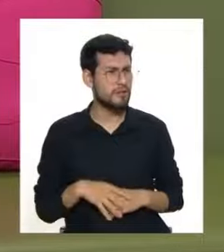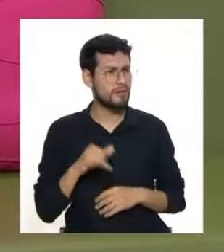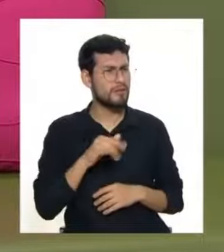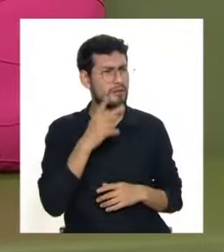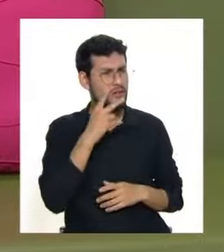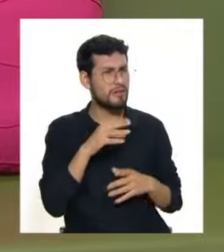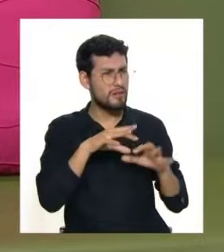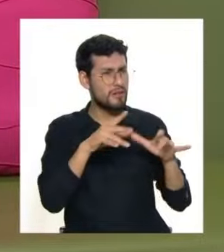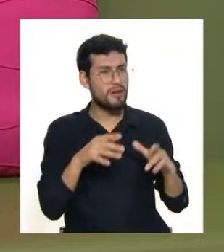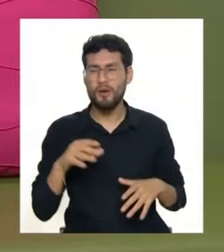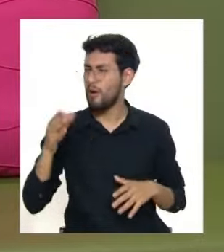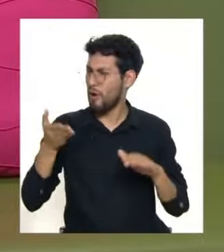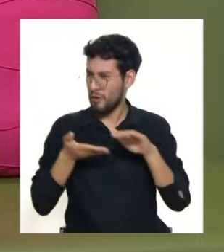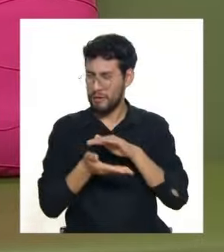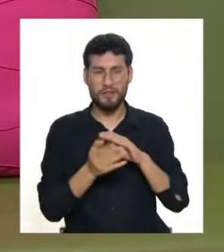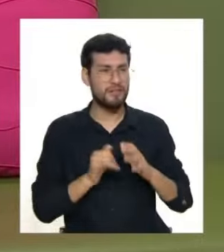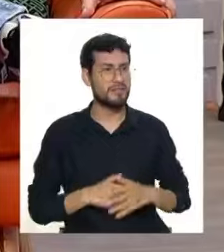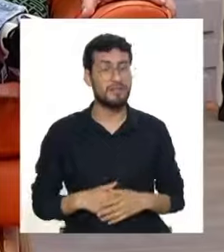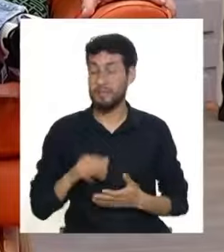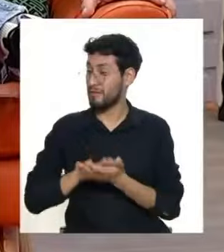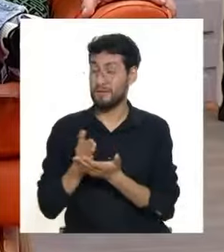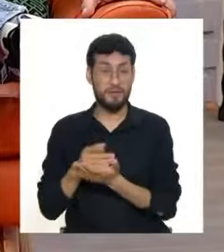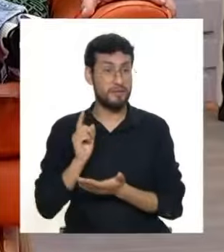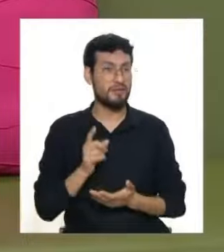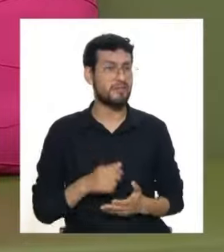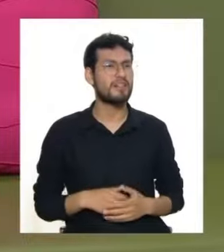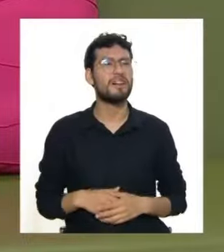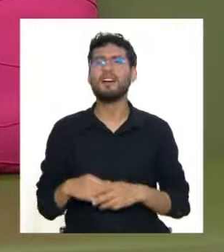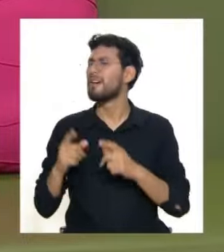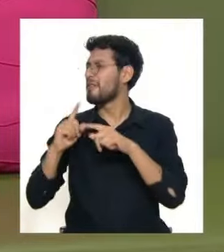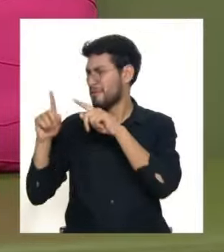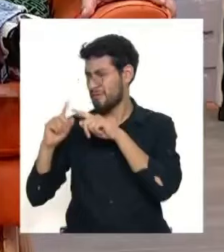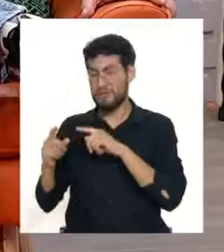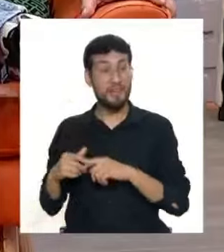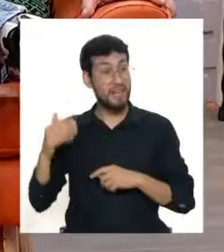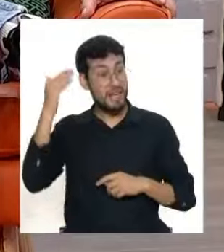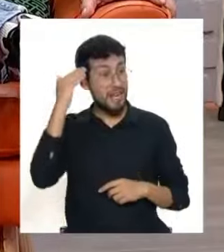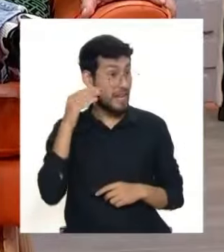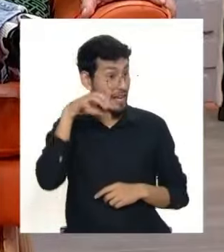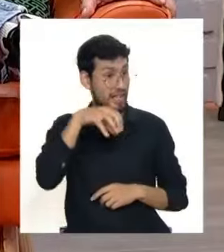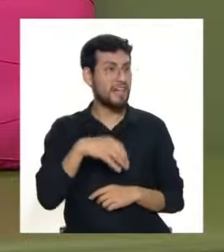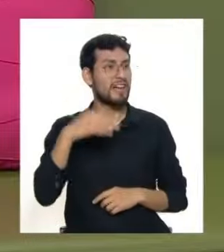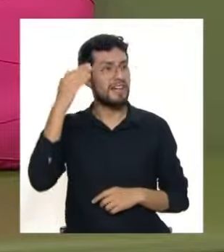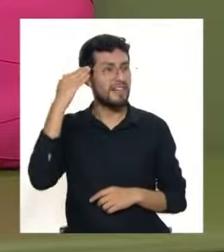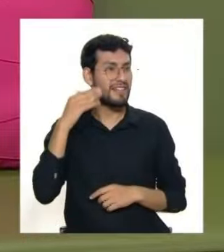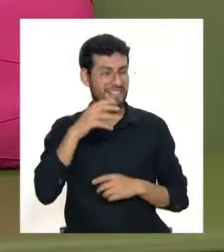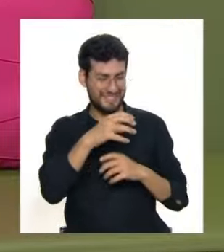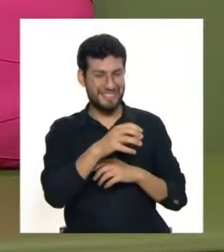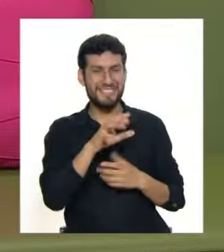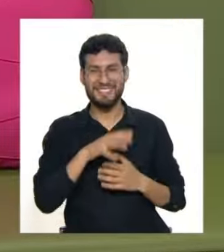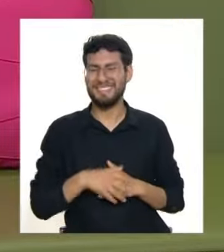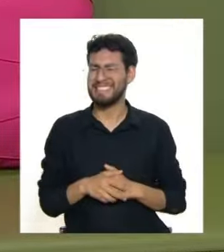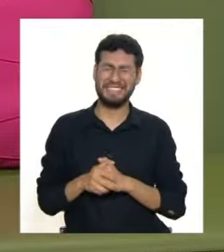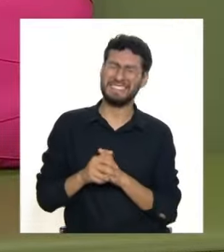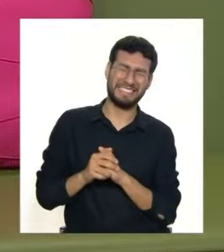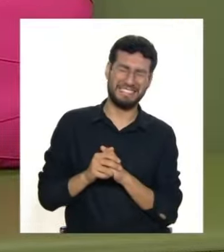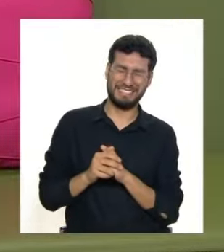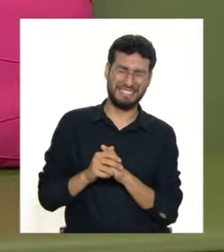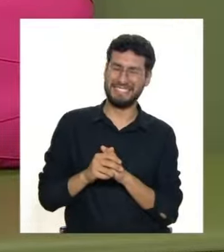horneado, me parece que era. Horneado. Sí. No frito. Hay distintas presentaciones. Tenía la cabeza del ratoncito. Ay, Jesús santo,